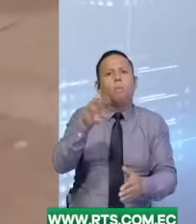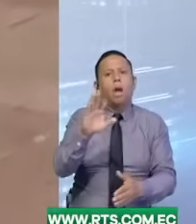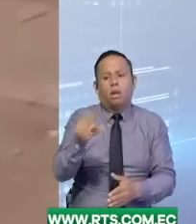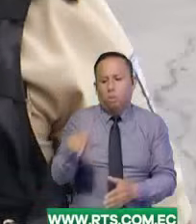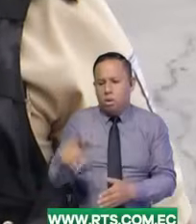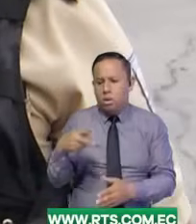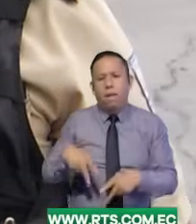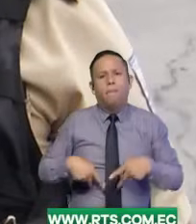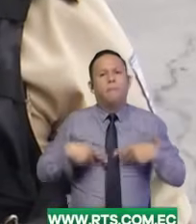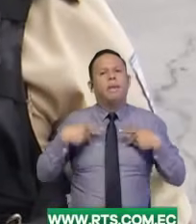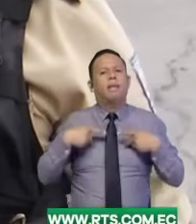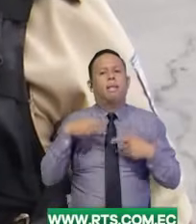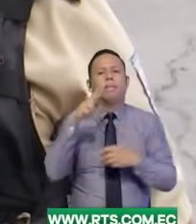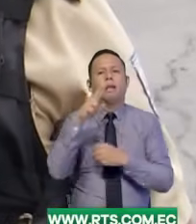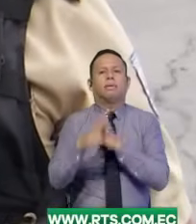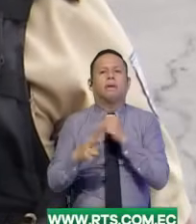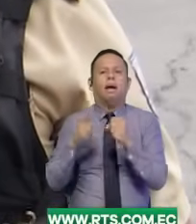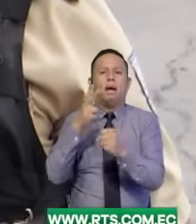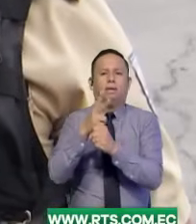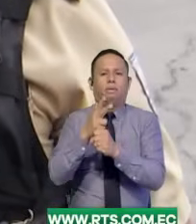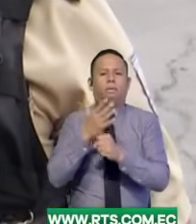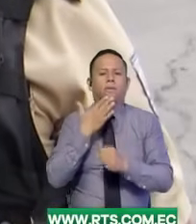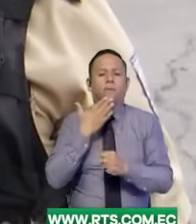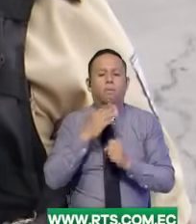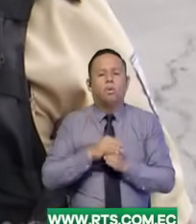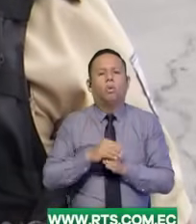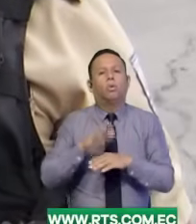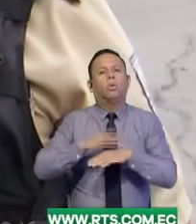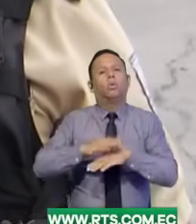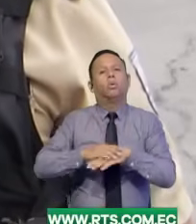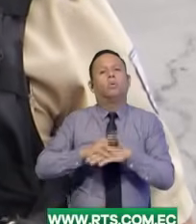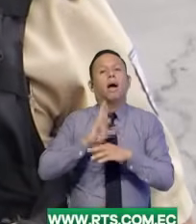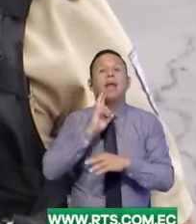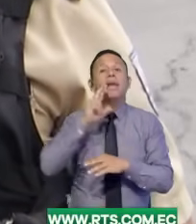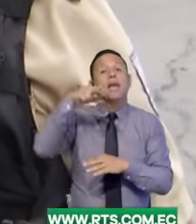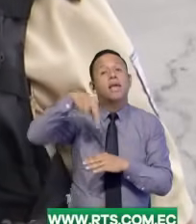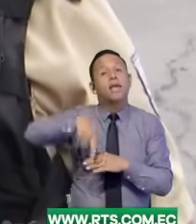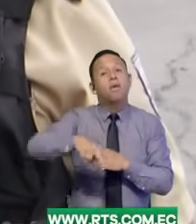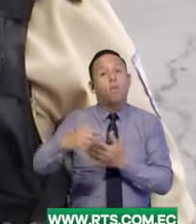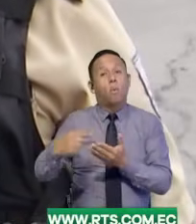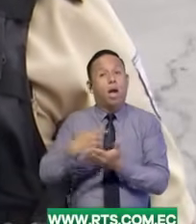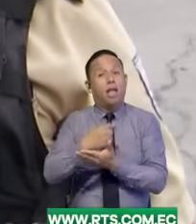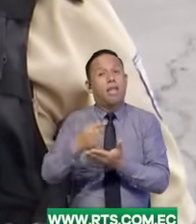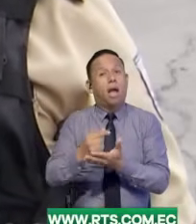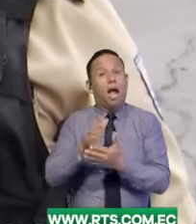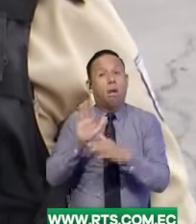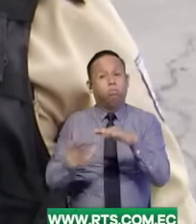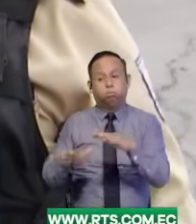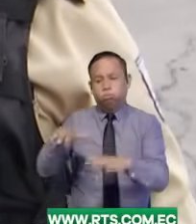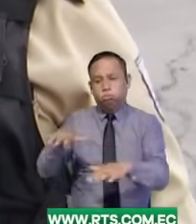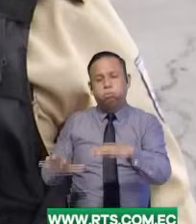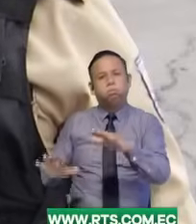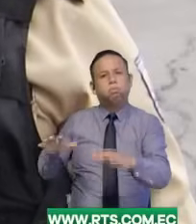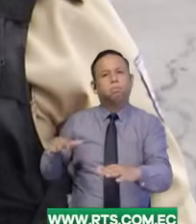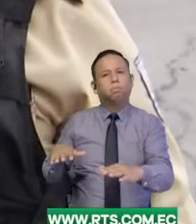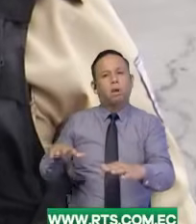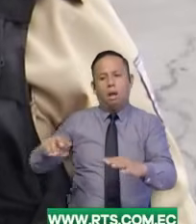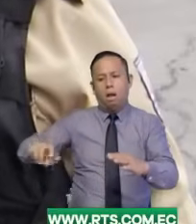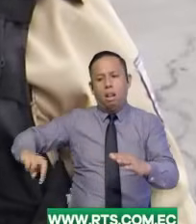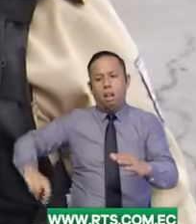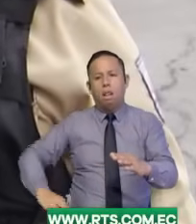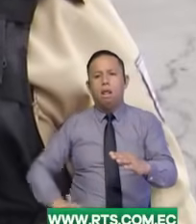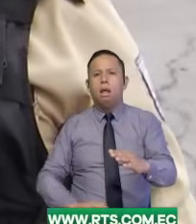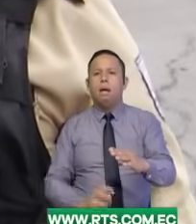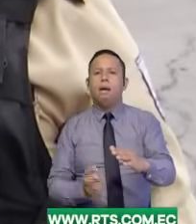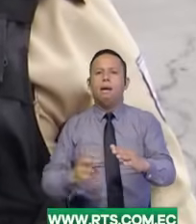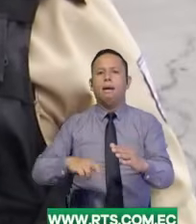vida. Están avanzando por el río Guayas y se están desplazando por las alcantarillas y saliendo en